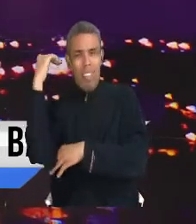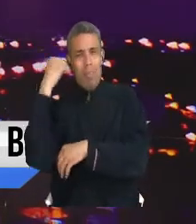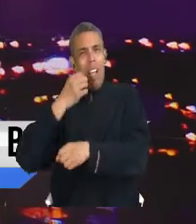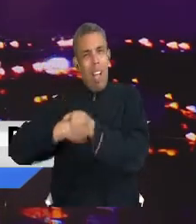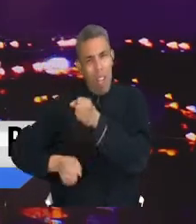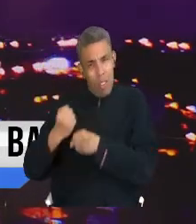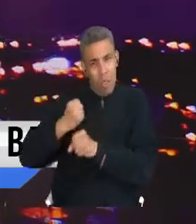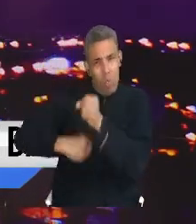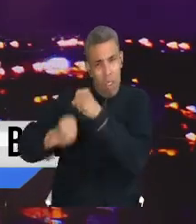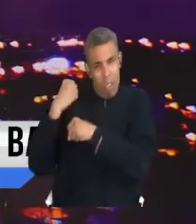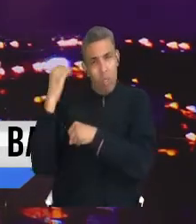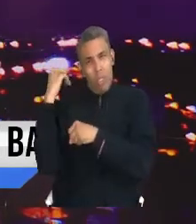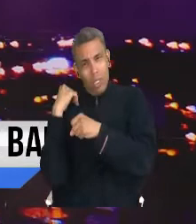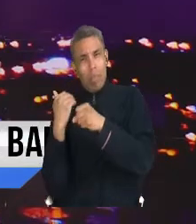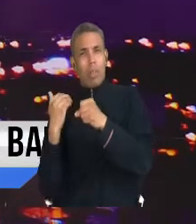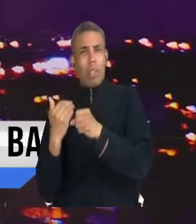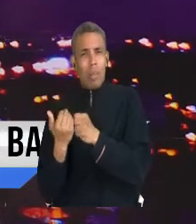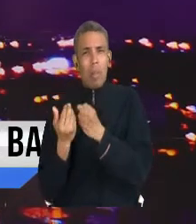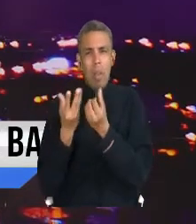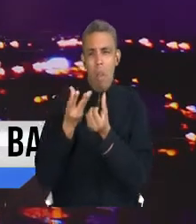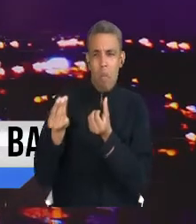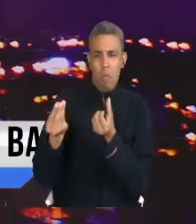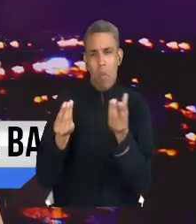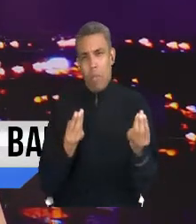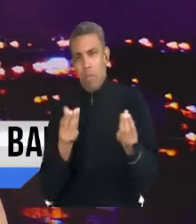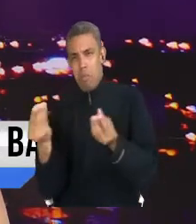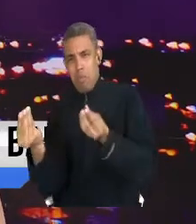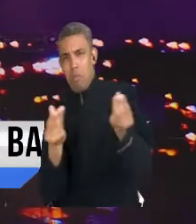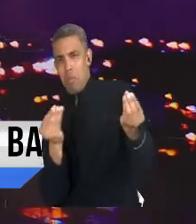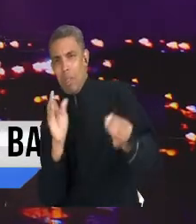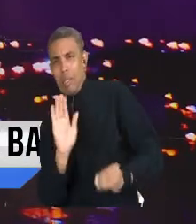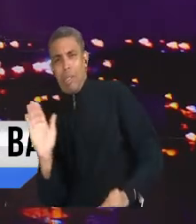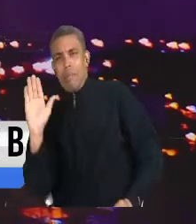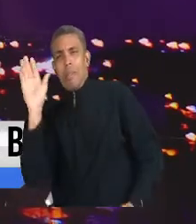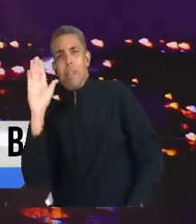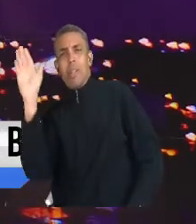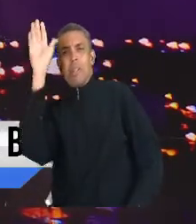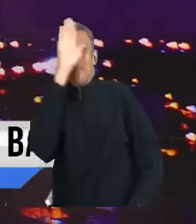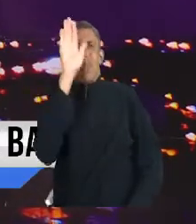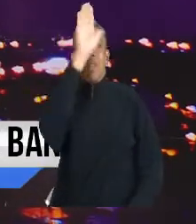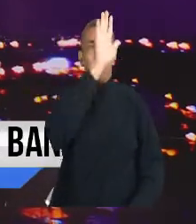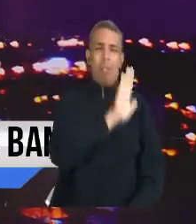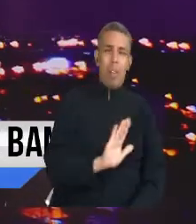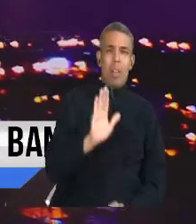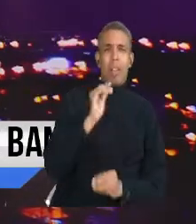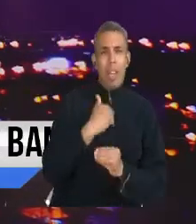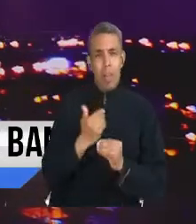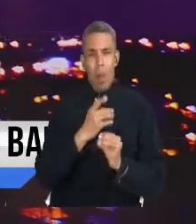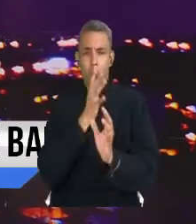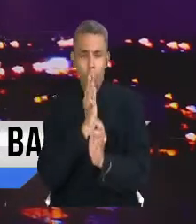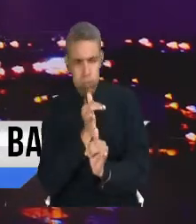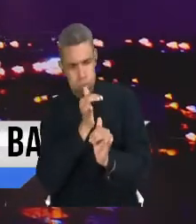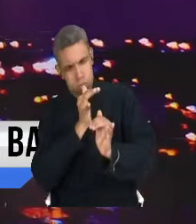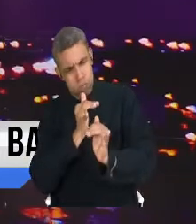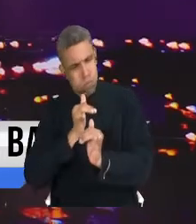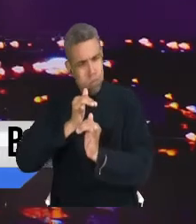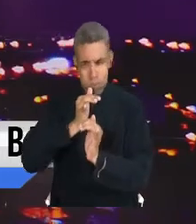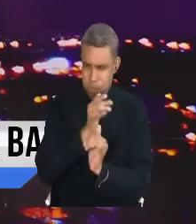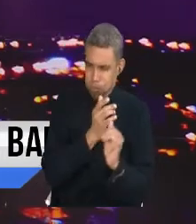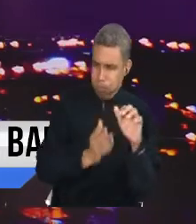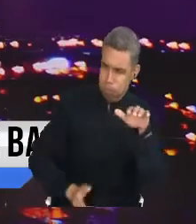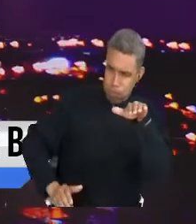tratado de traer. Es difícil a veces contar aquí con todas las bandas precisamente por los